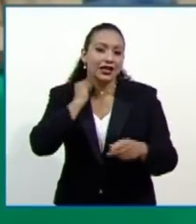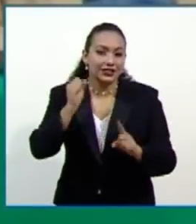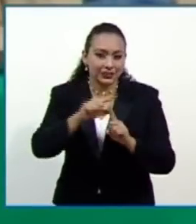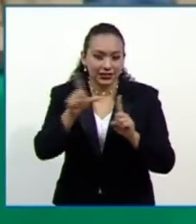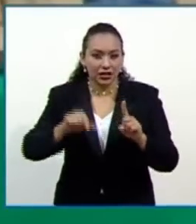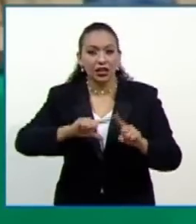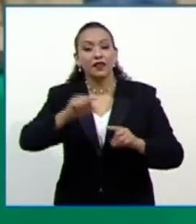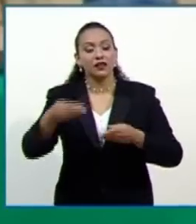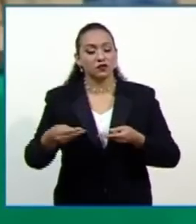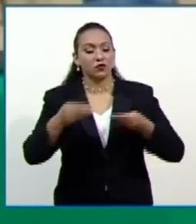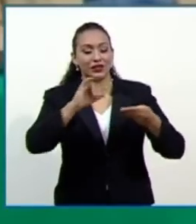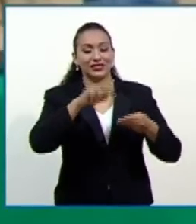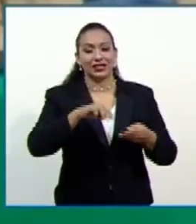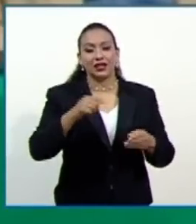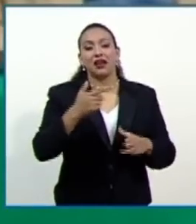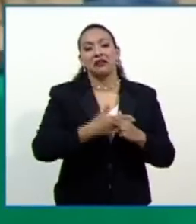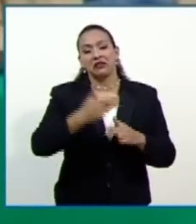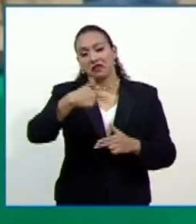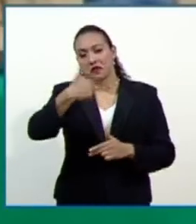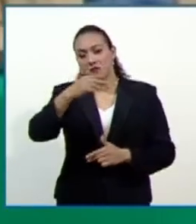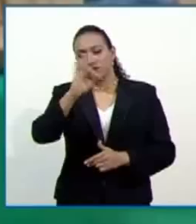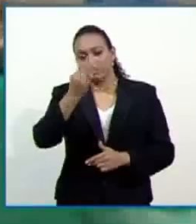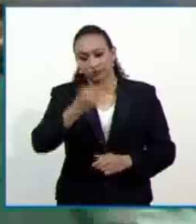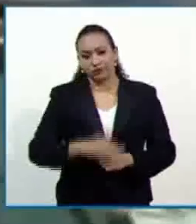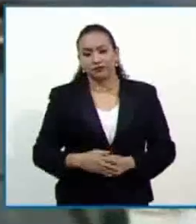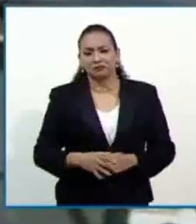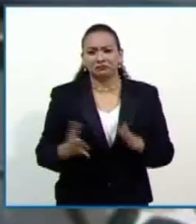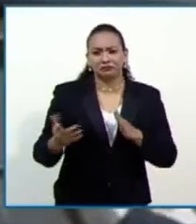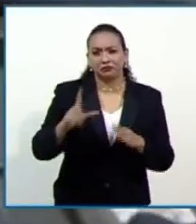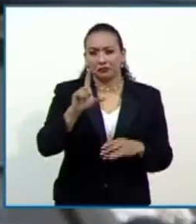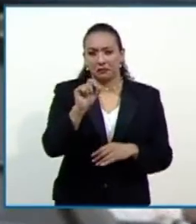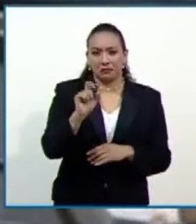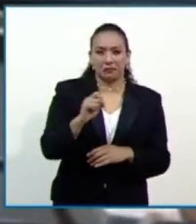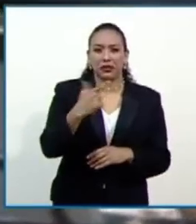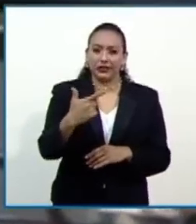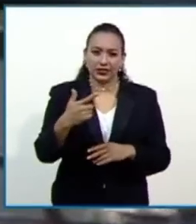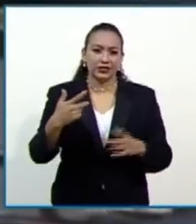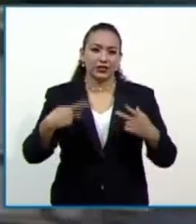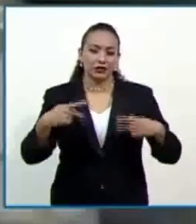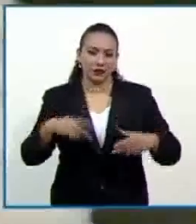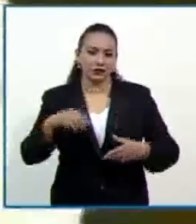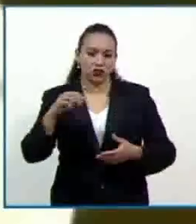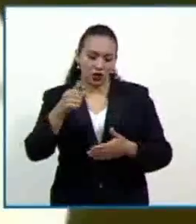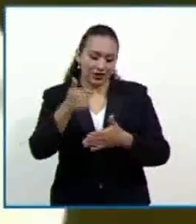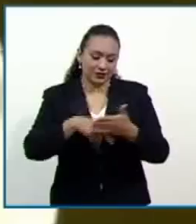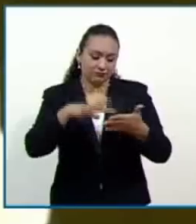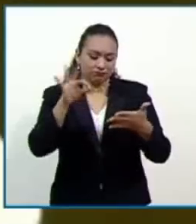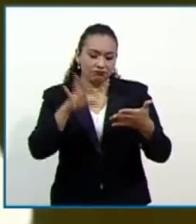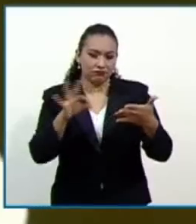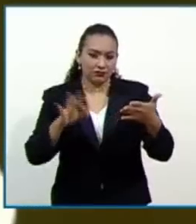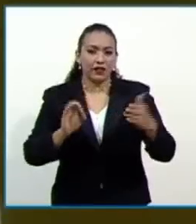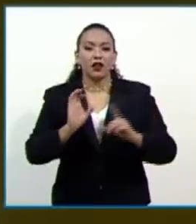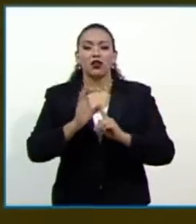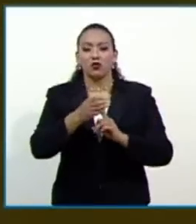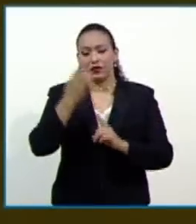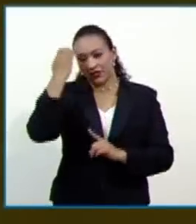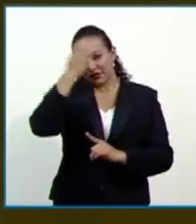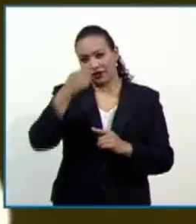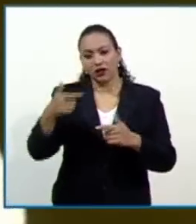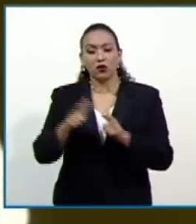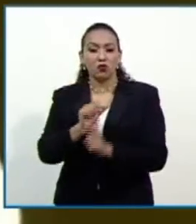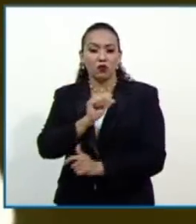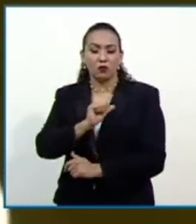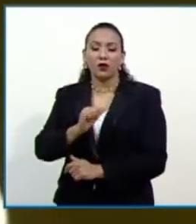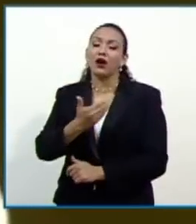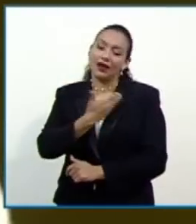más tardar el 12 de febrero. Entre las y los 27 aspirantes seleccionados por el Comité de Evaluación del Poder Legislativo